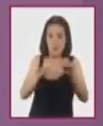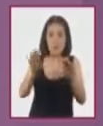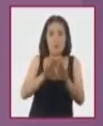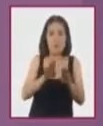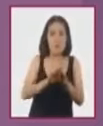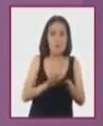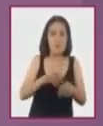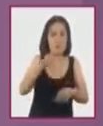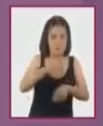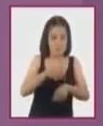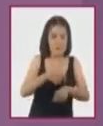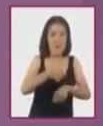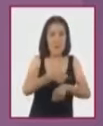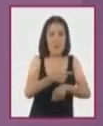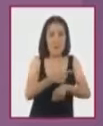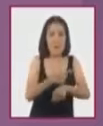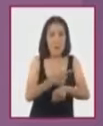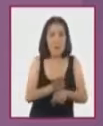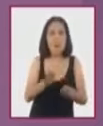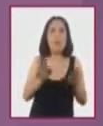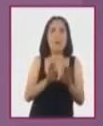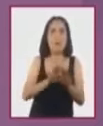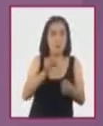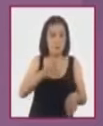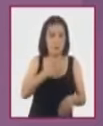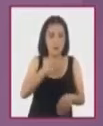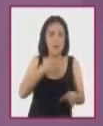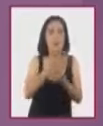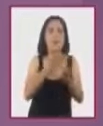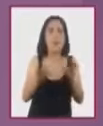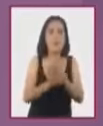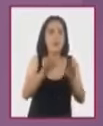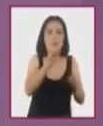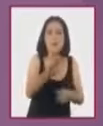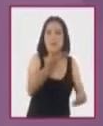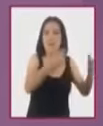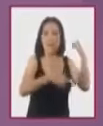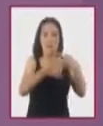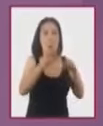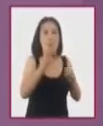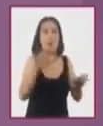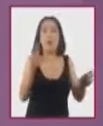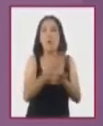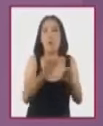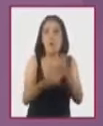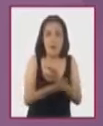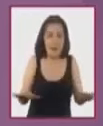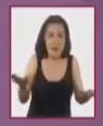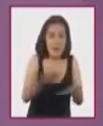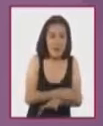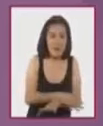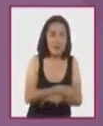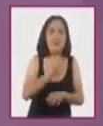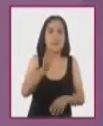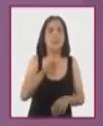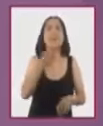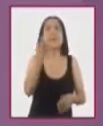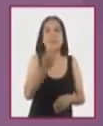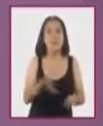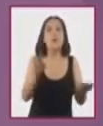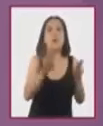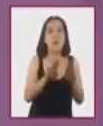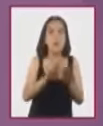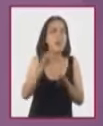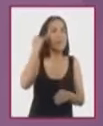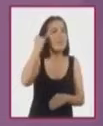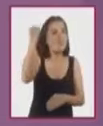paso del tiempo. Cuando vemos cosas que se mueven, cosas que se repiten, cosas que cambian, entonces ahí es recién cuando tenemos